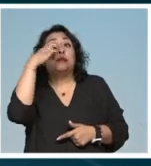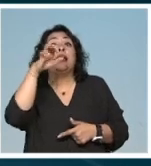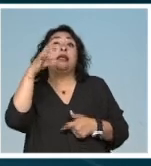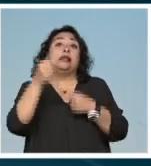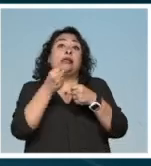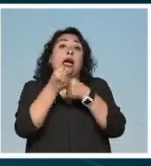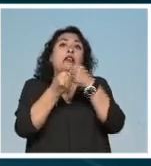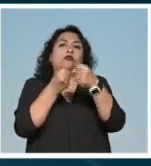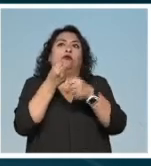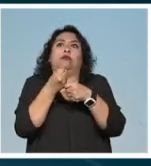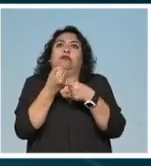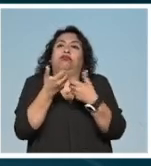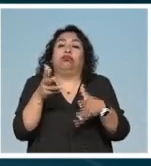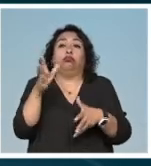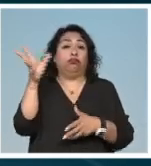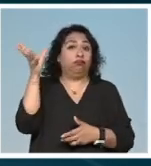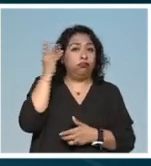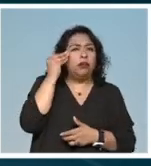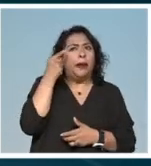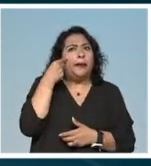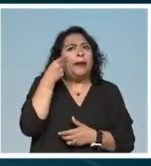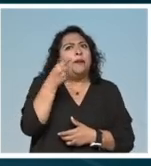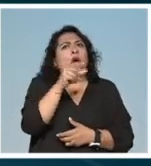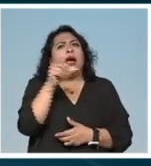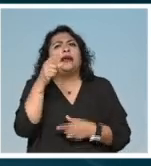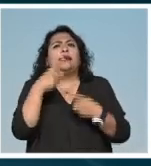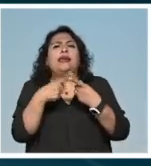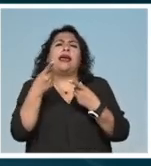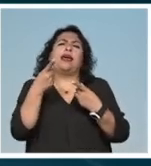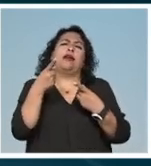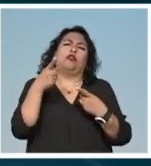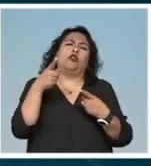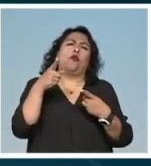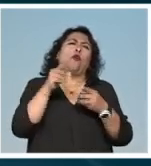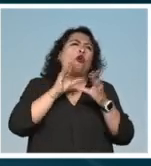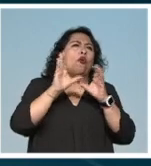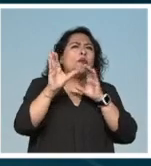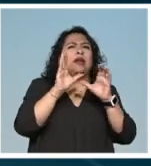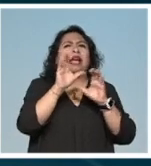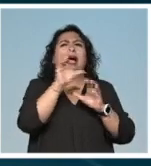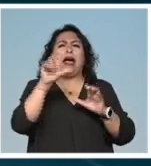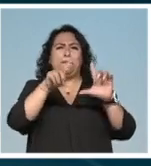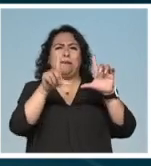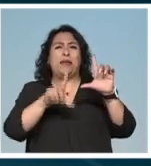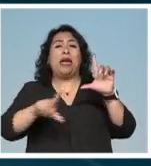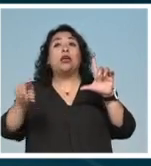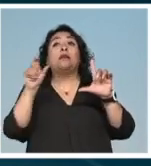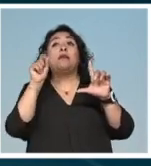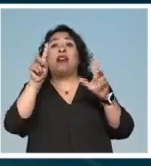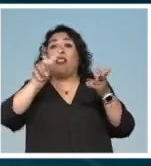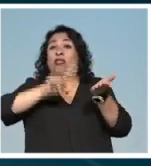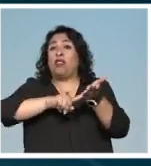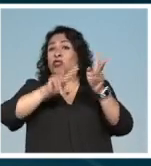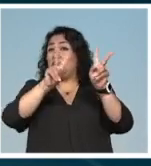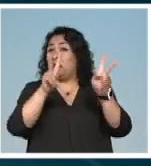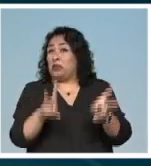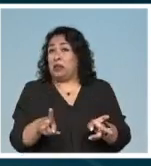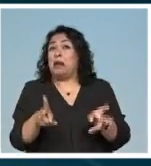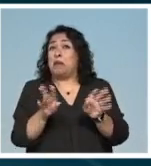los años ha hecho de la emisora un referente entre los medios públicos del país y una importante productora de contenidos